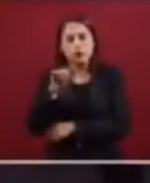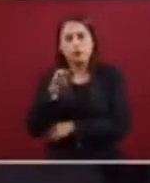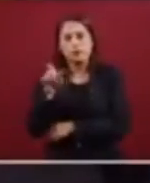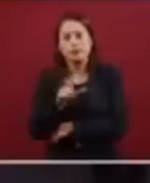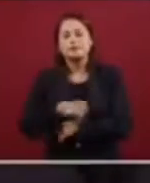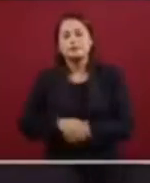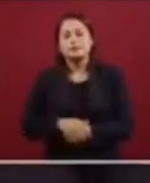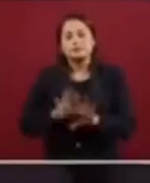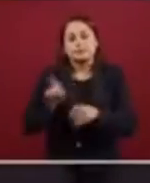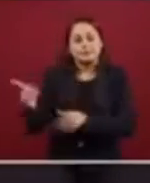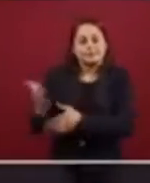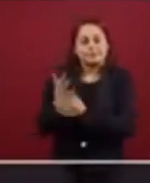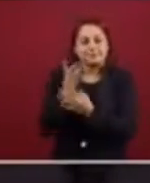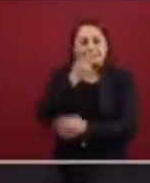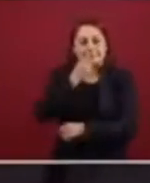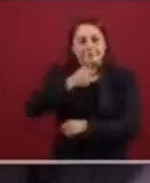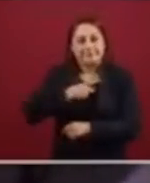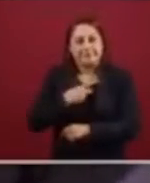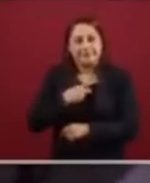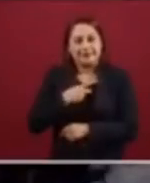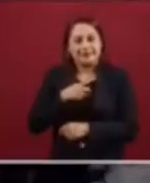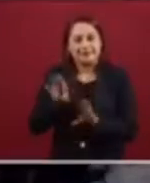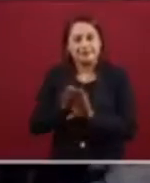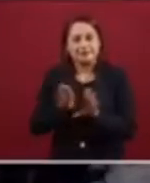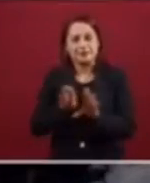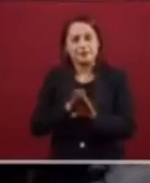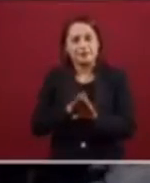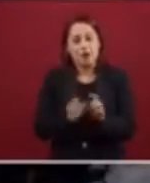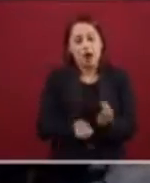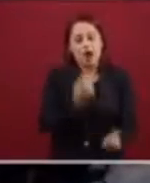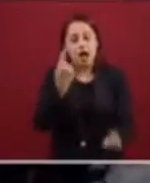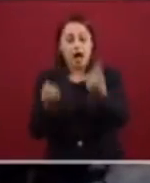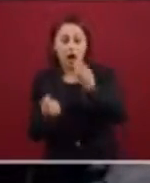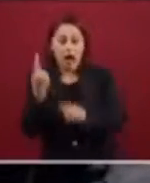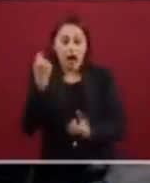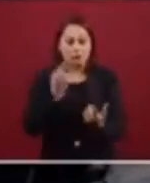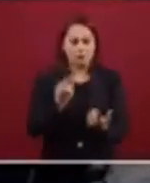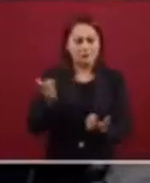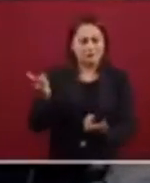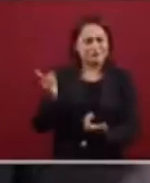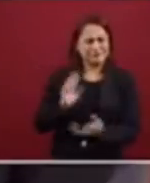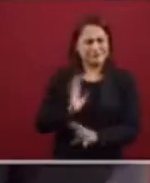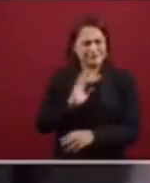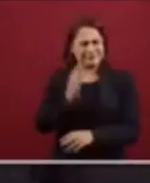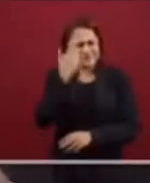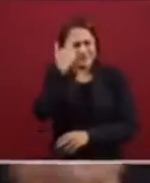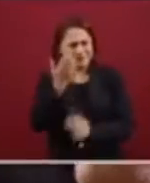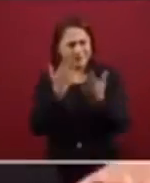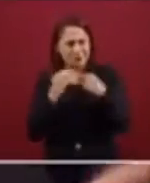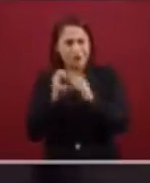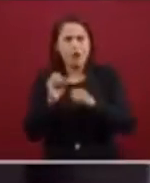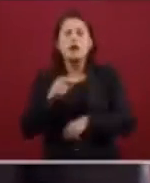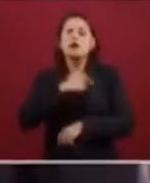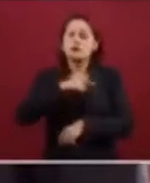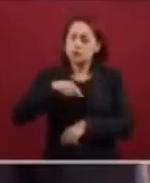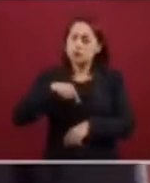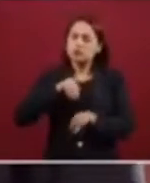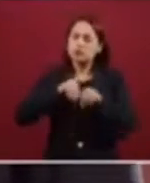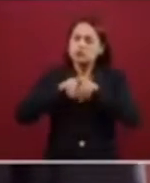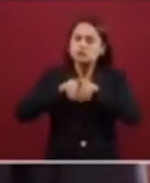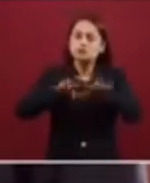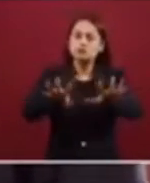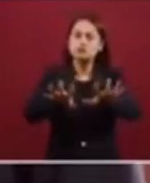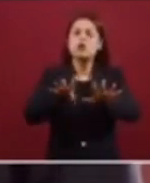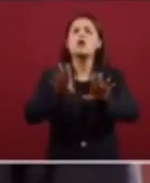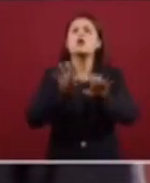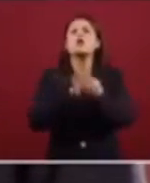señalas de personificando a unos y a otros no tiene razón. Y nosotros vamos a publicar los perfiles, lo hemos hecho ya, de cada